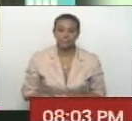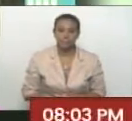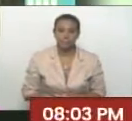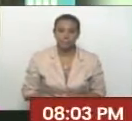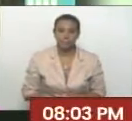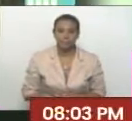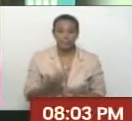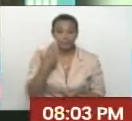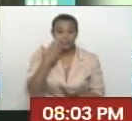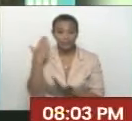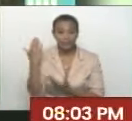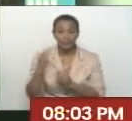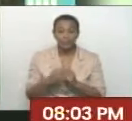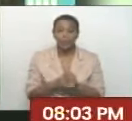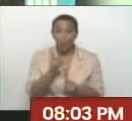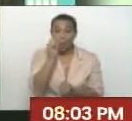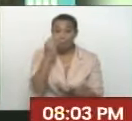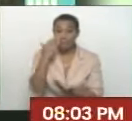Siempre